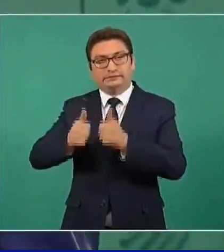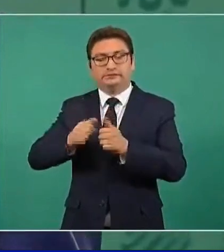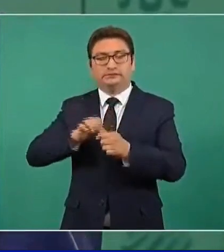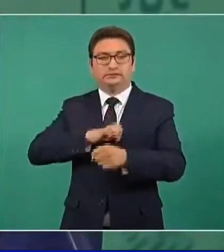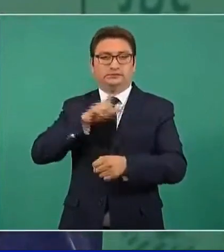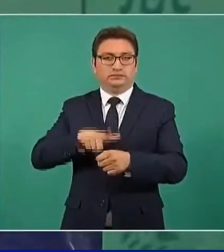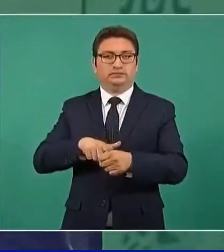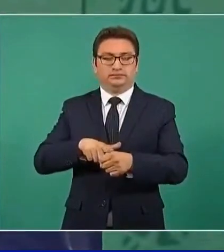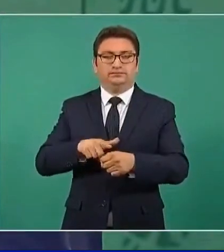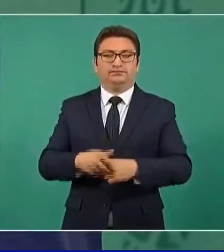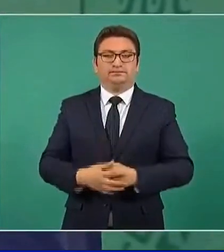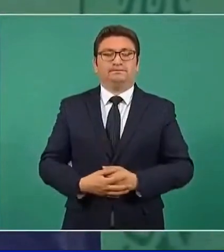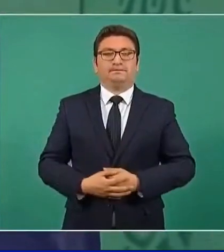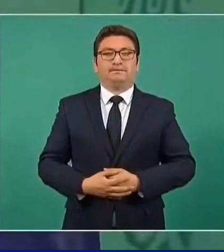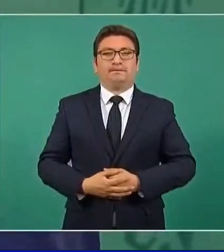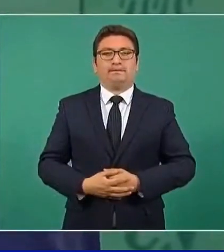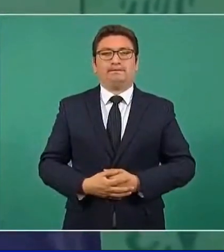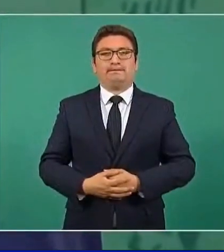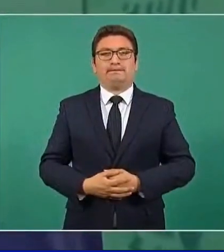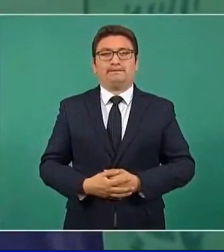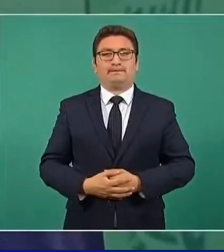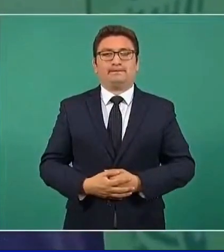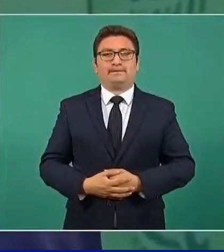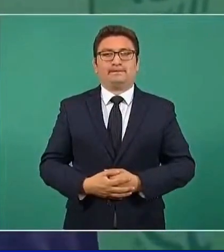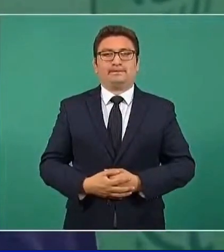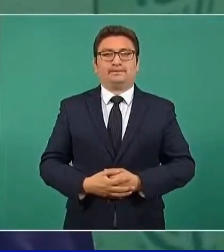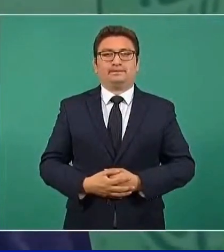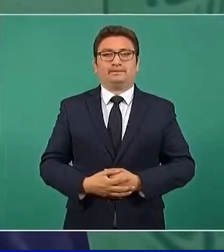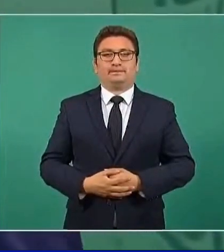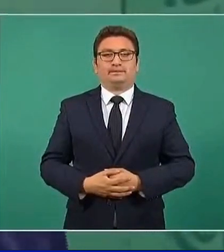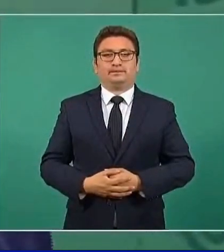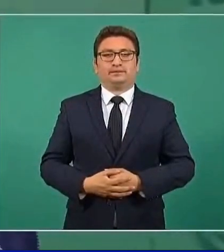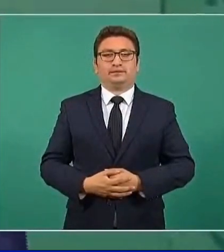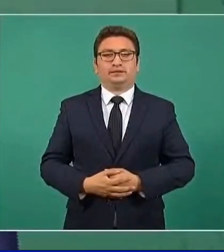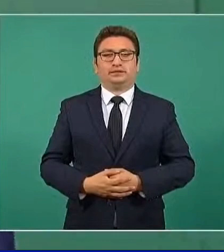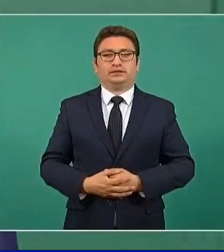Vemos también lo relacionado